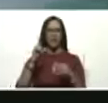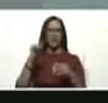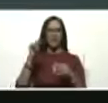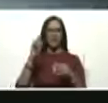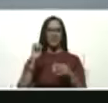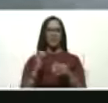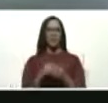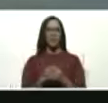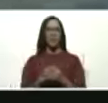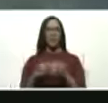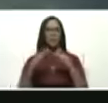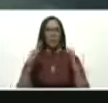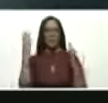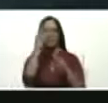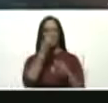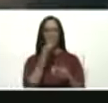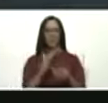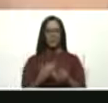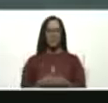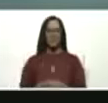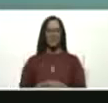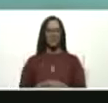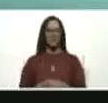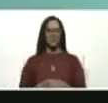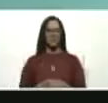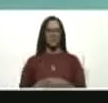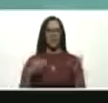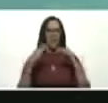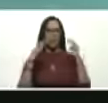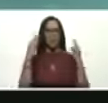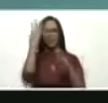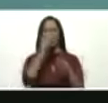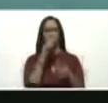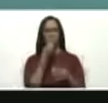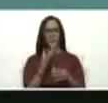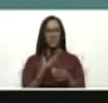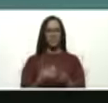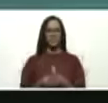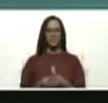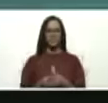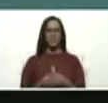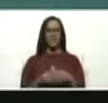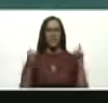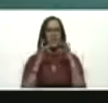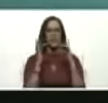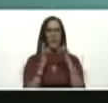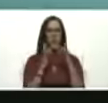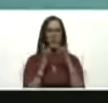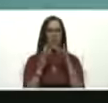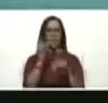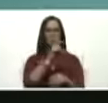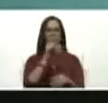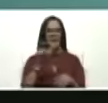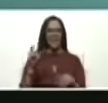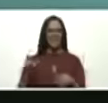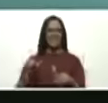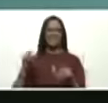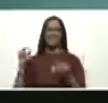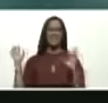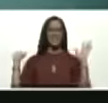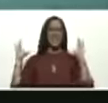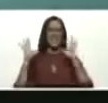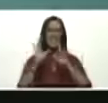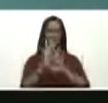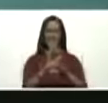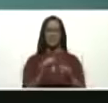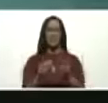Puente Hermosito. El Puente Hermosito. Y nos conectamos con la gente. La gente salía de los barrios, de